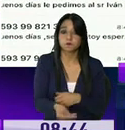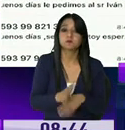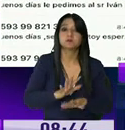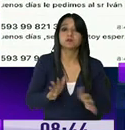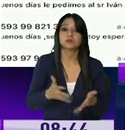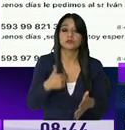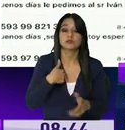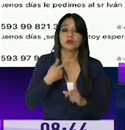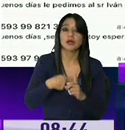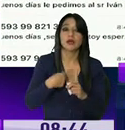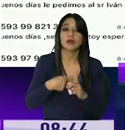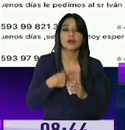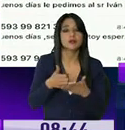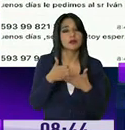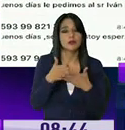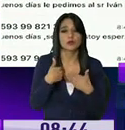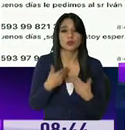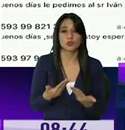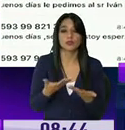vivo arrendando, ayúdenme.